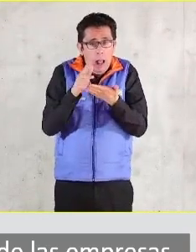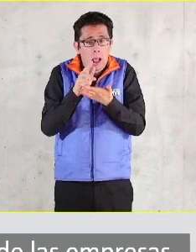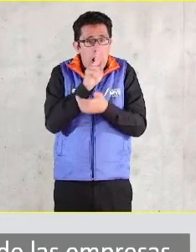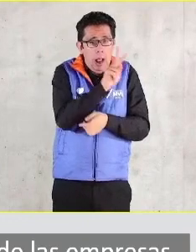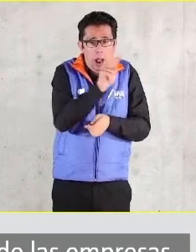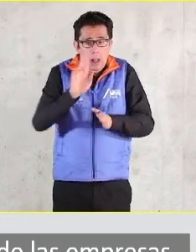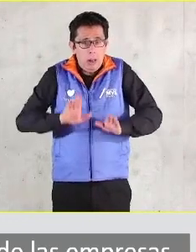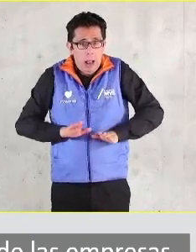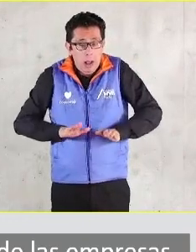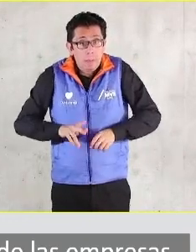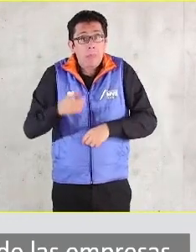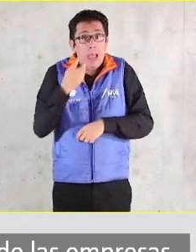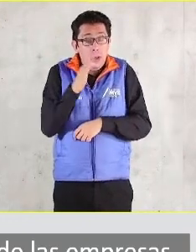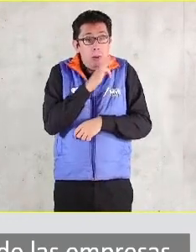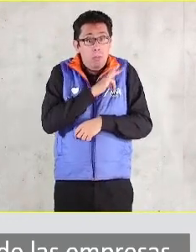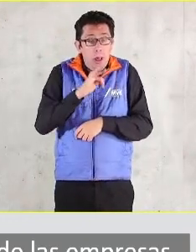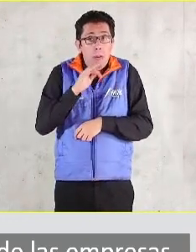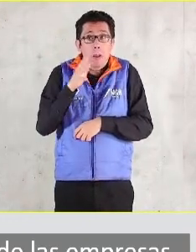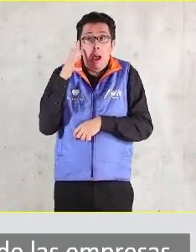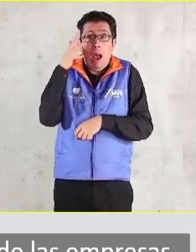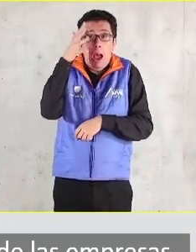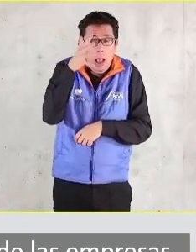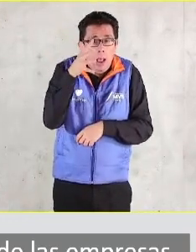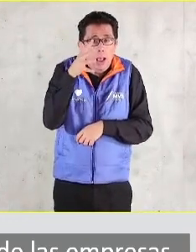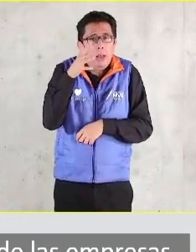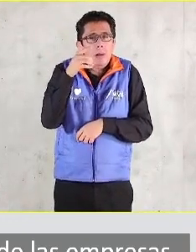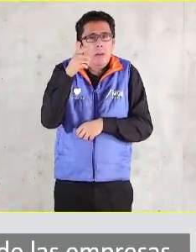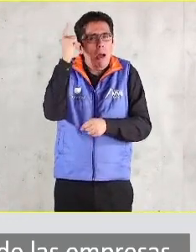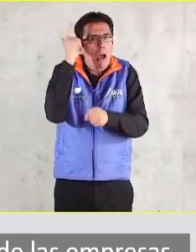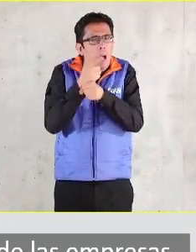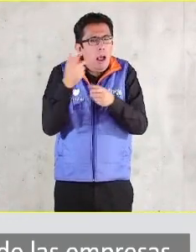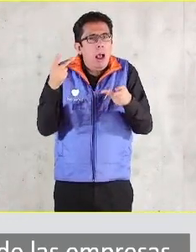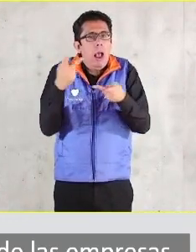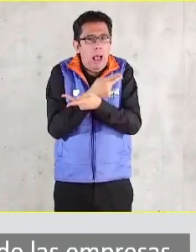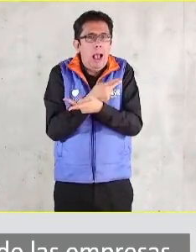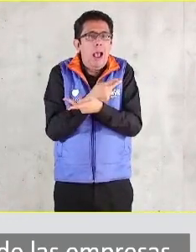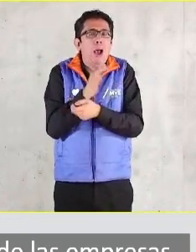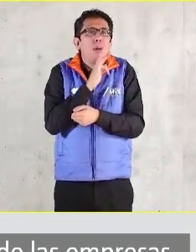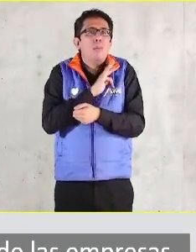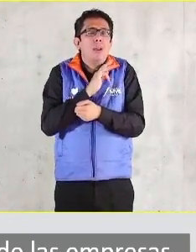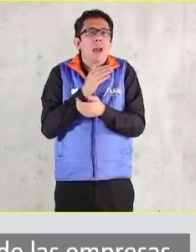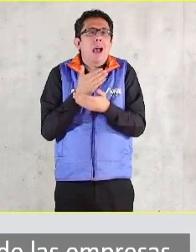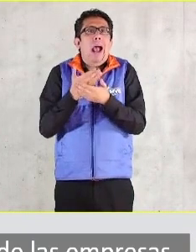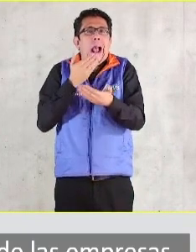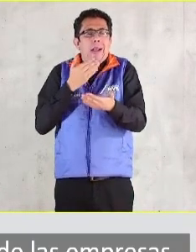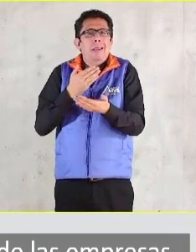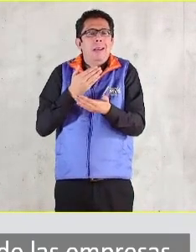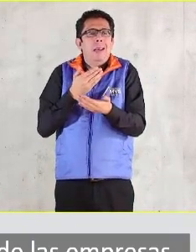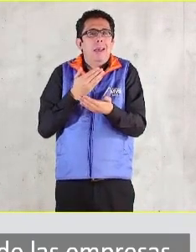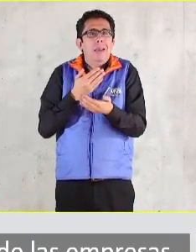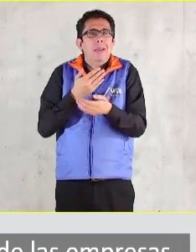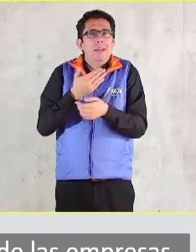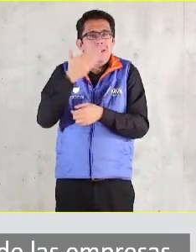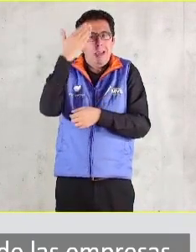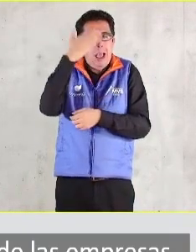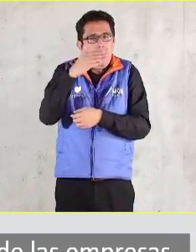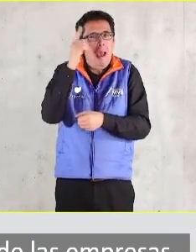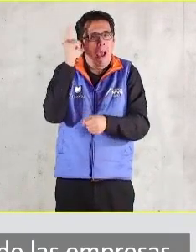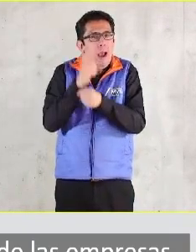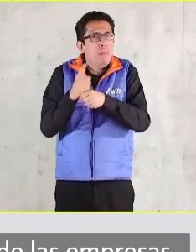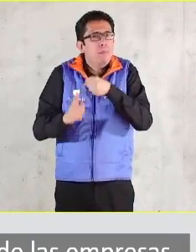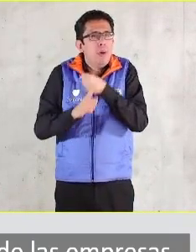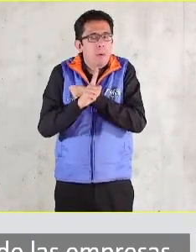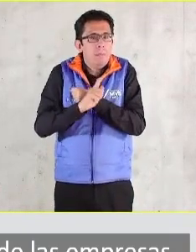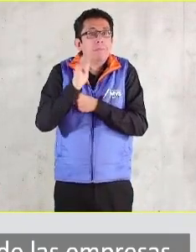predecir, entonces podemos adelantarnos a las problemáticas, ¿sí? Y eso nos lleva a los modelos de causa-efecto que existen